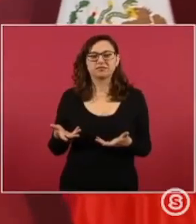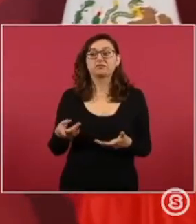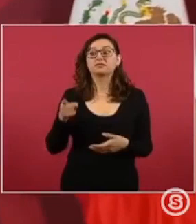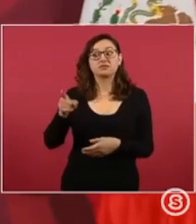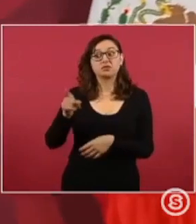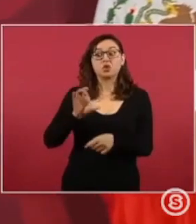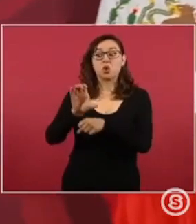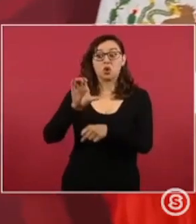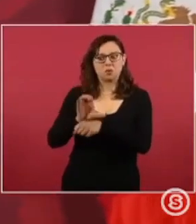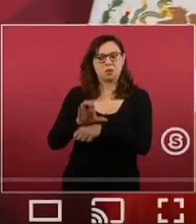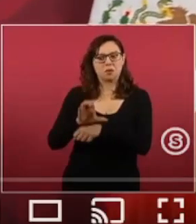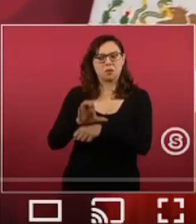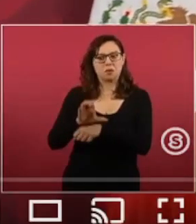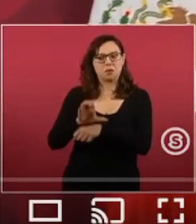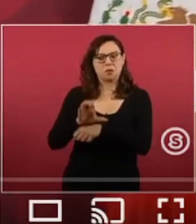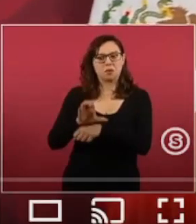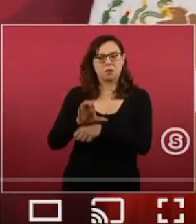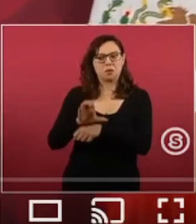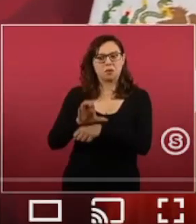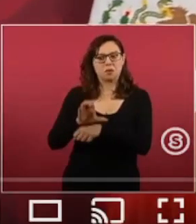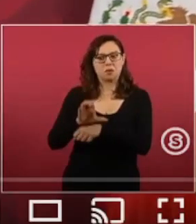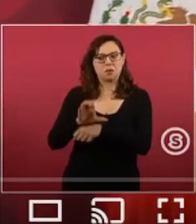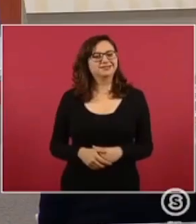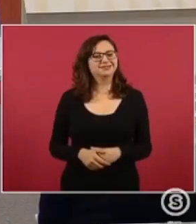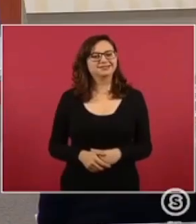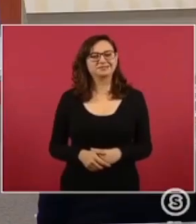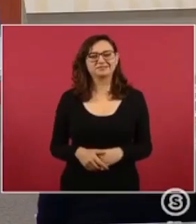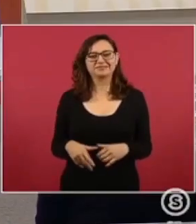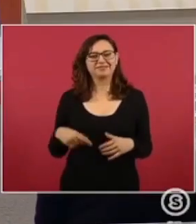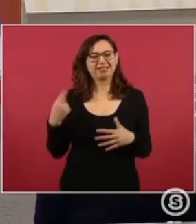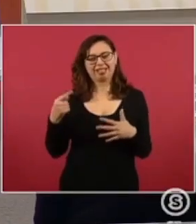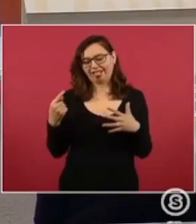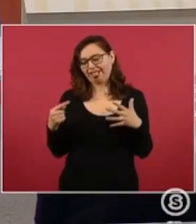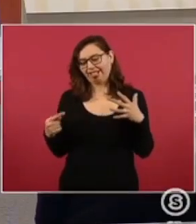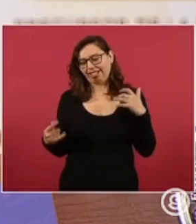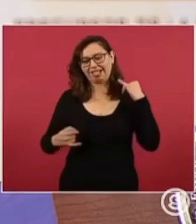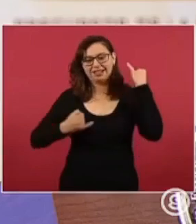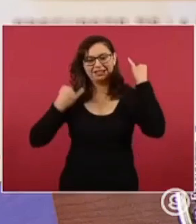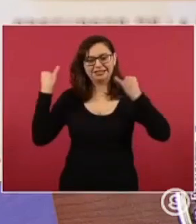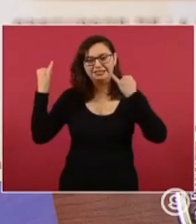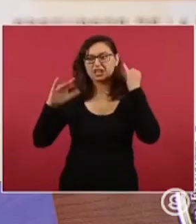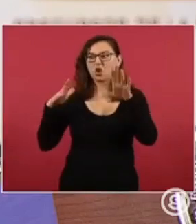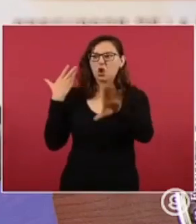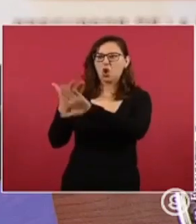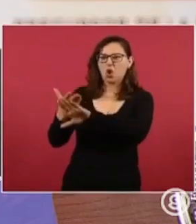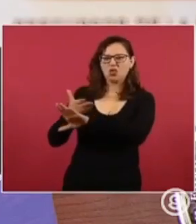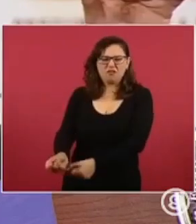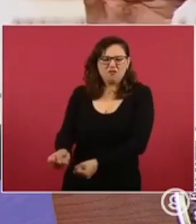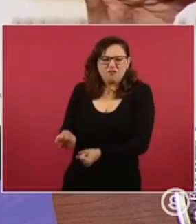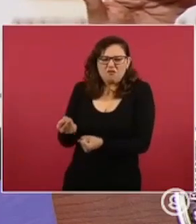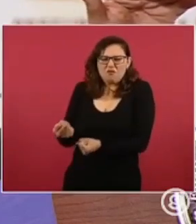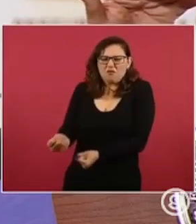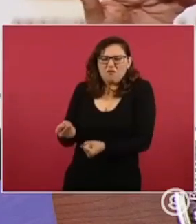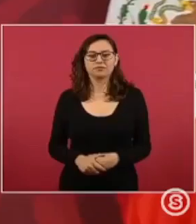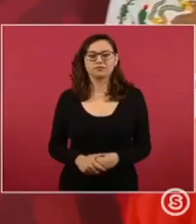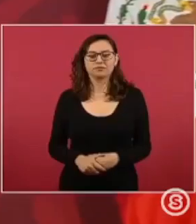como Venezuela. Bueno, dale tiempo, dale tiempo. Etcétera, etcétera, etcétera, etcétera. Pero con